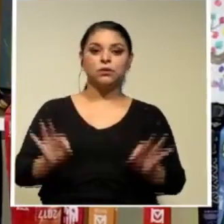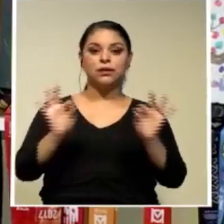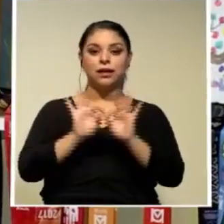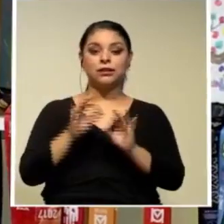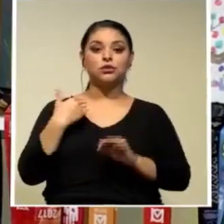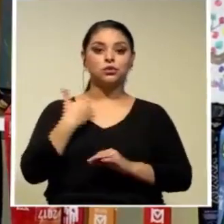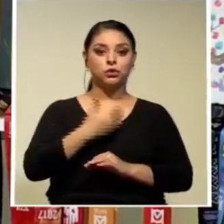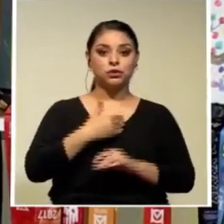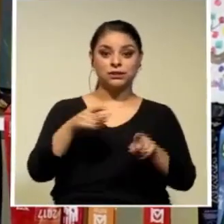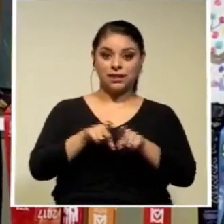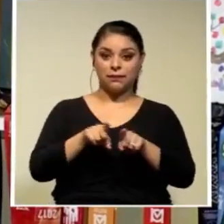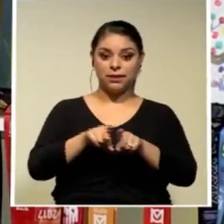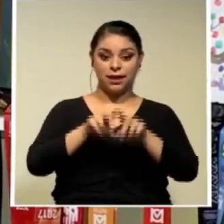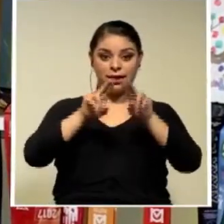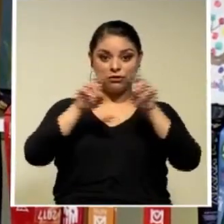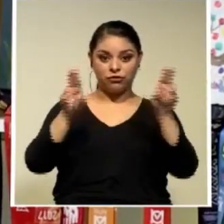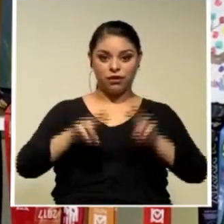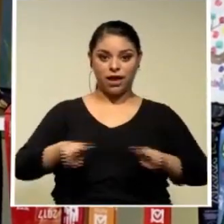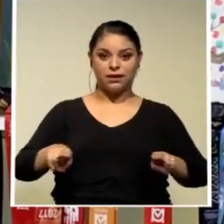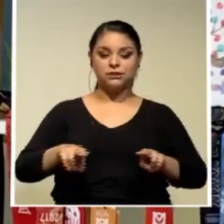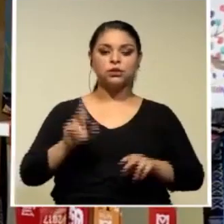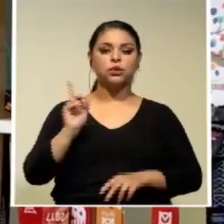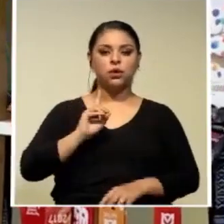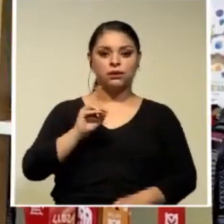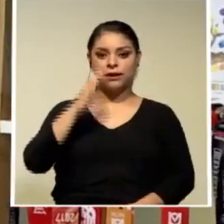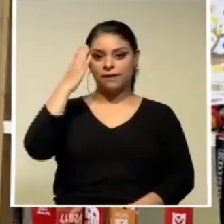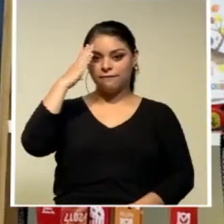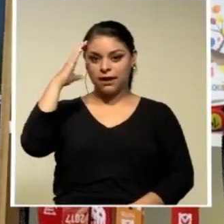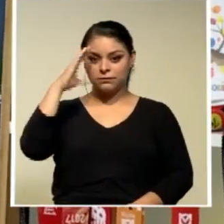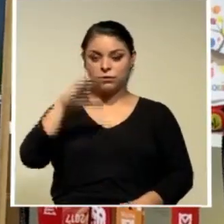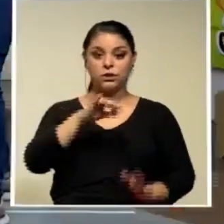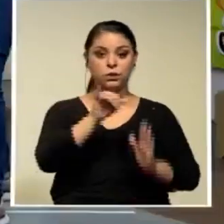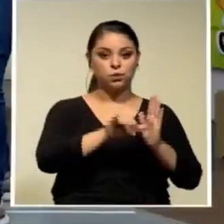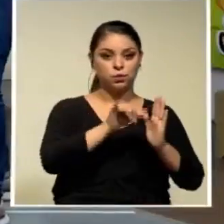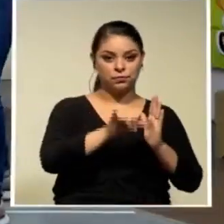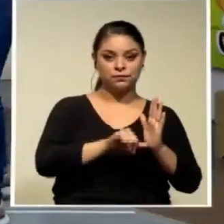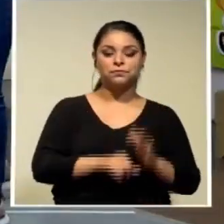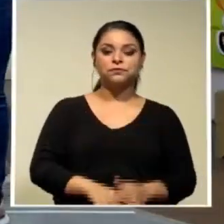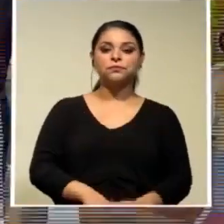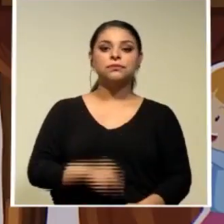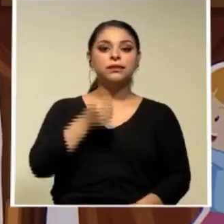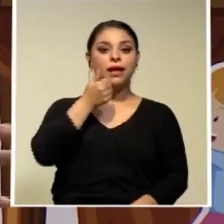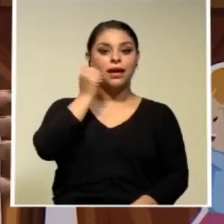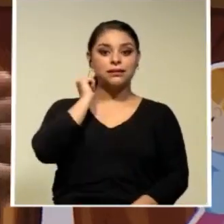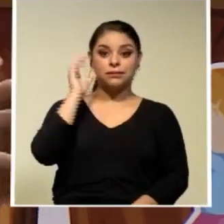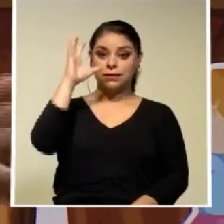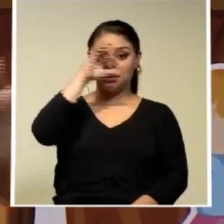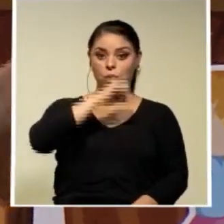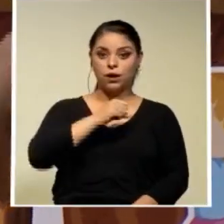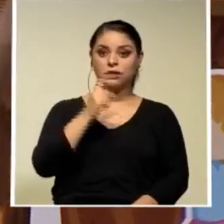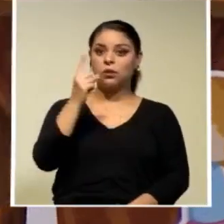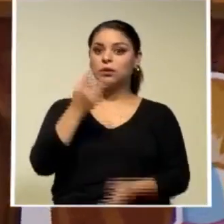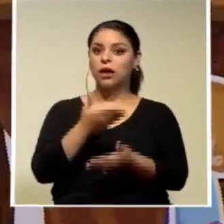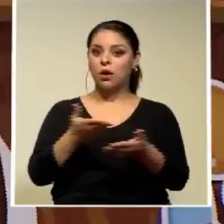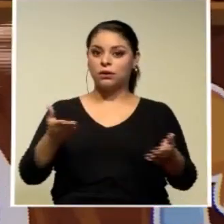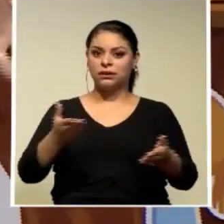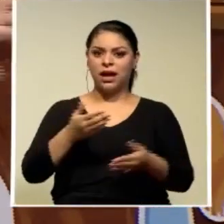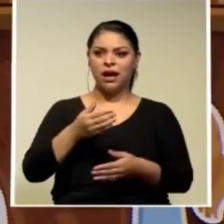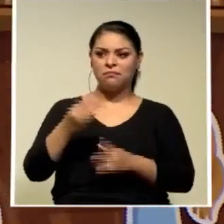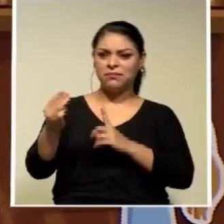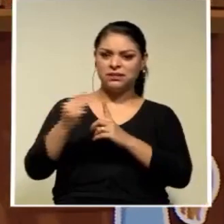en la televisión, sino también en Facebook y en YouTube. Ayer me di cuenta de una cosa, niños y niñas, había mensajes que venían desde